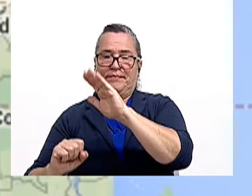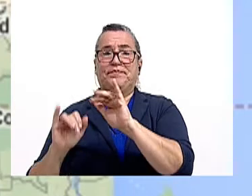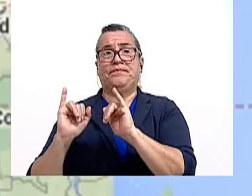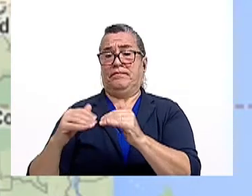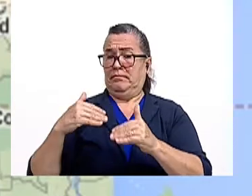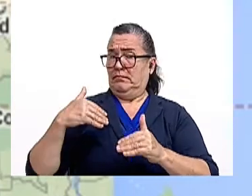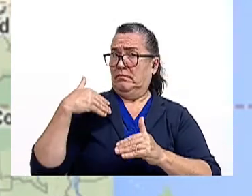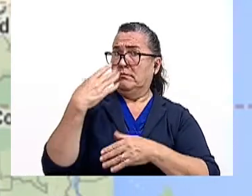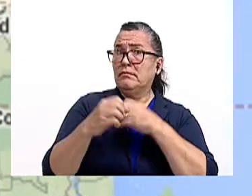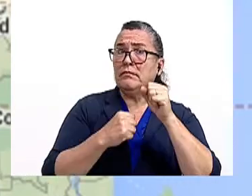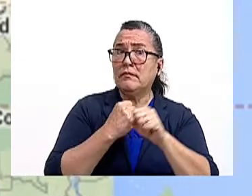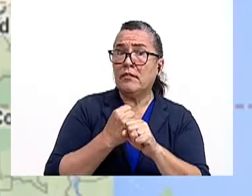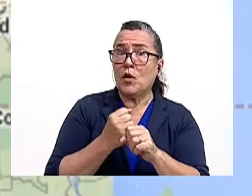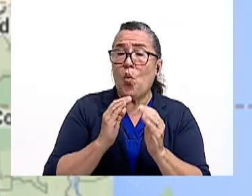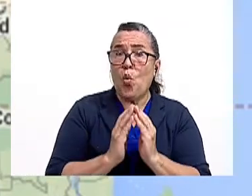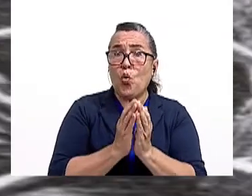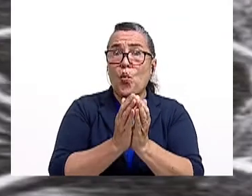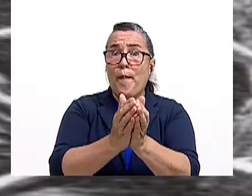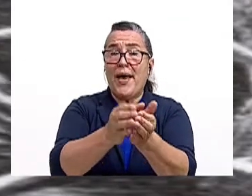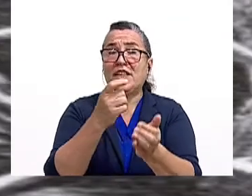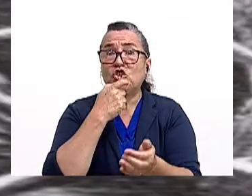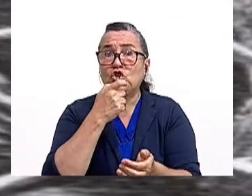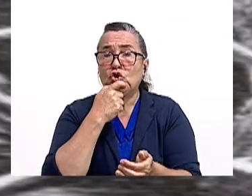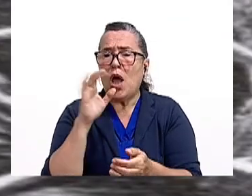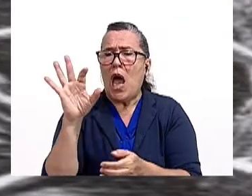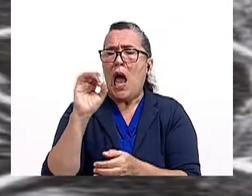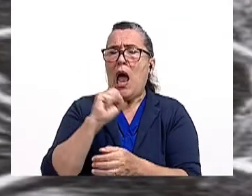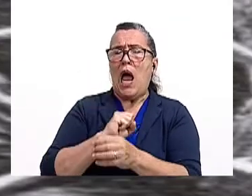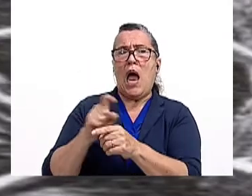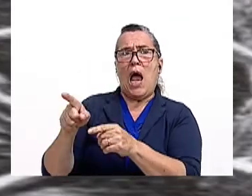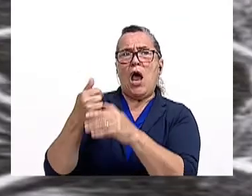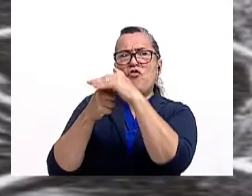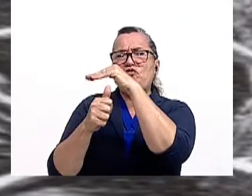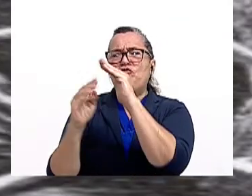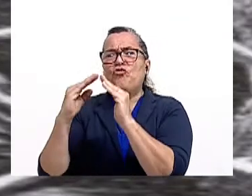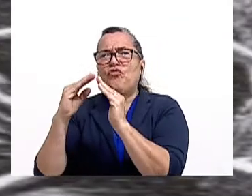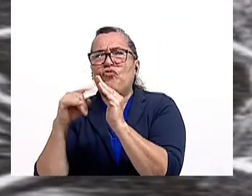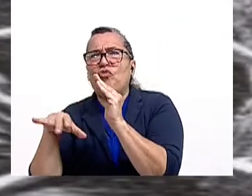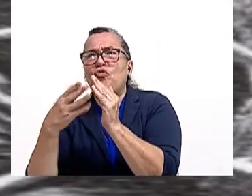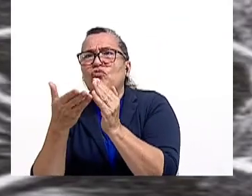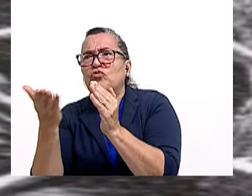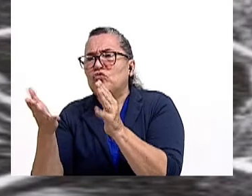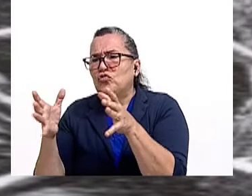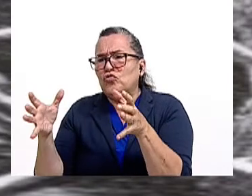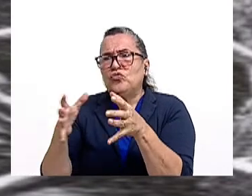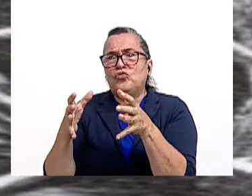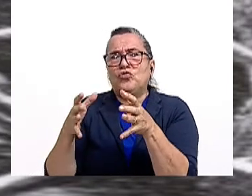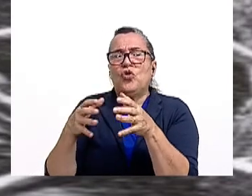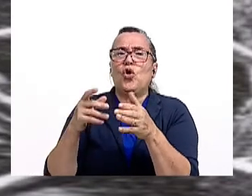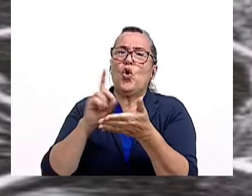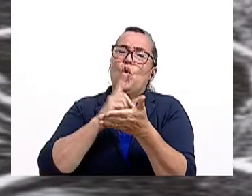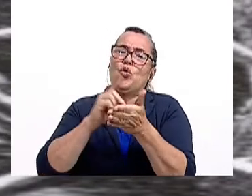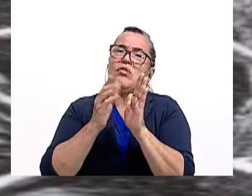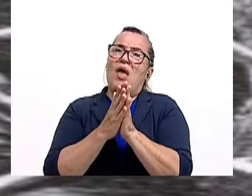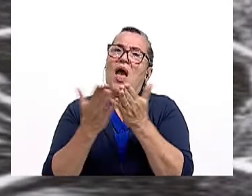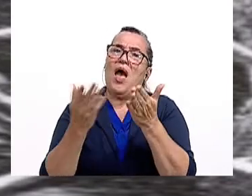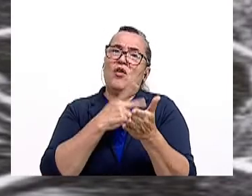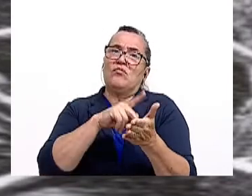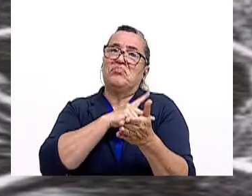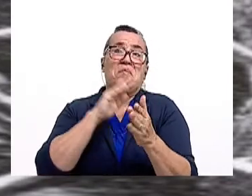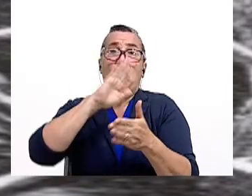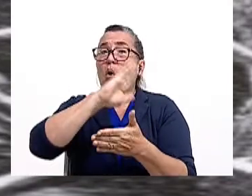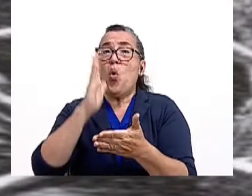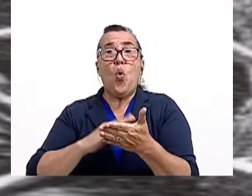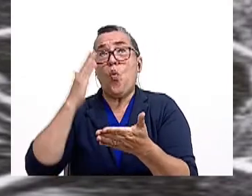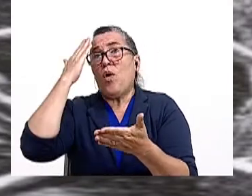siguiente, unos marineros británicos descubrieron su refugio, sus objetos y un diario personal, pero nunca